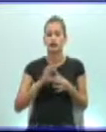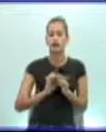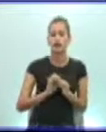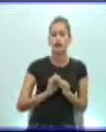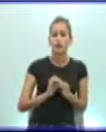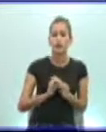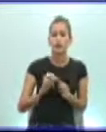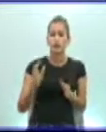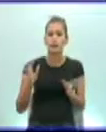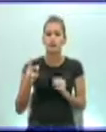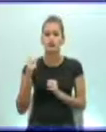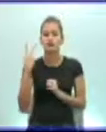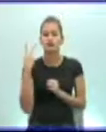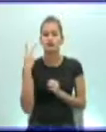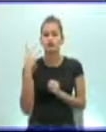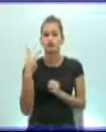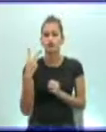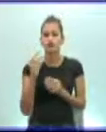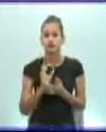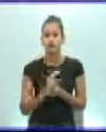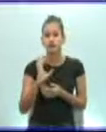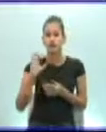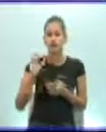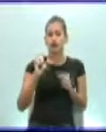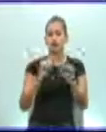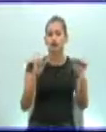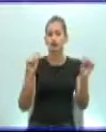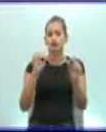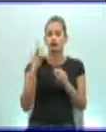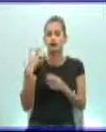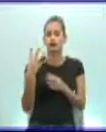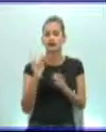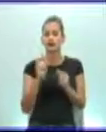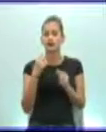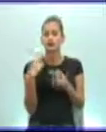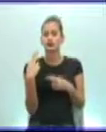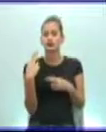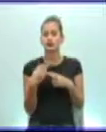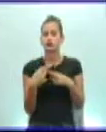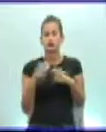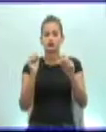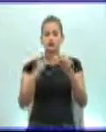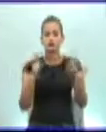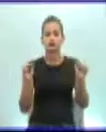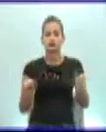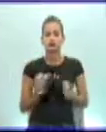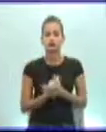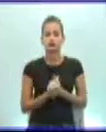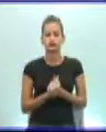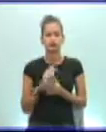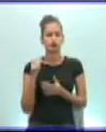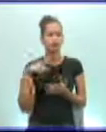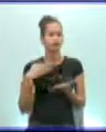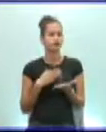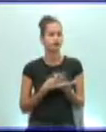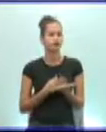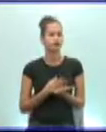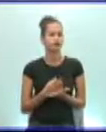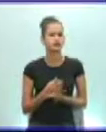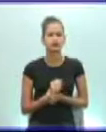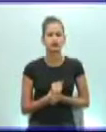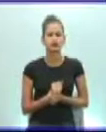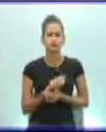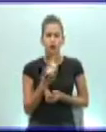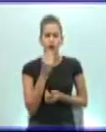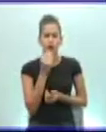primeros que van a aparecer en los primeros epígrafes, por supuesto. Vamos a continuar con la orientación. Y también podemos utilizar,